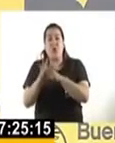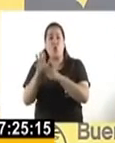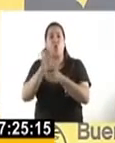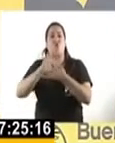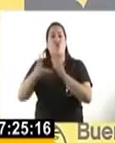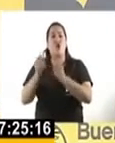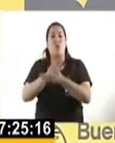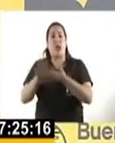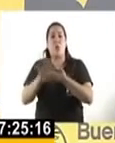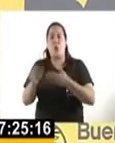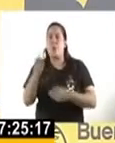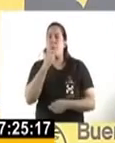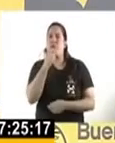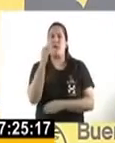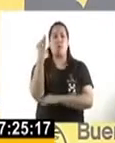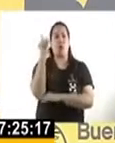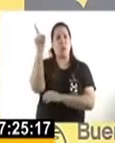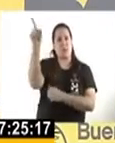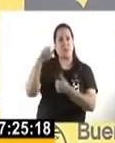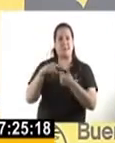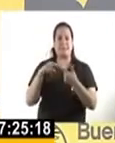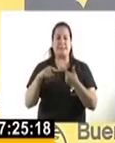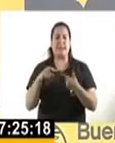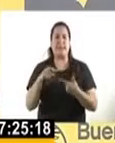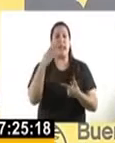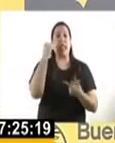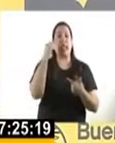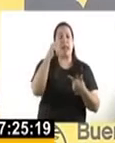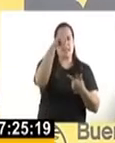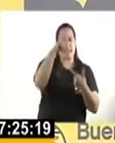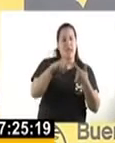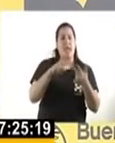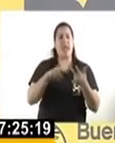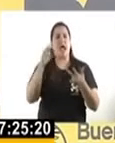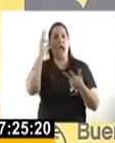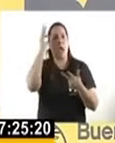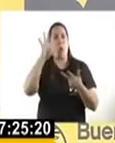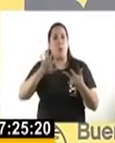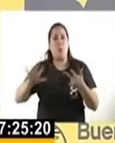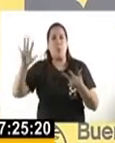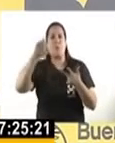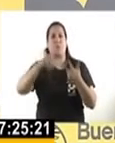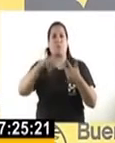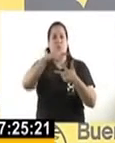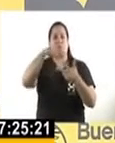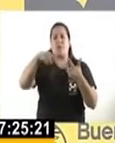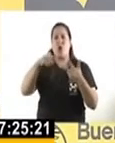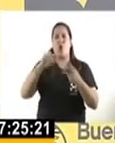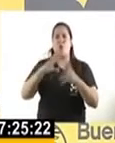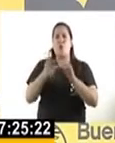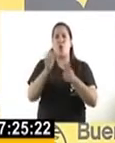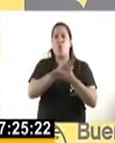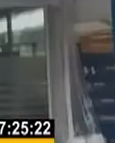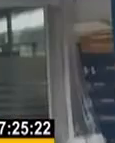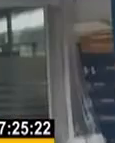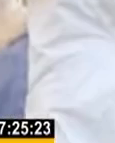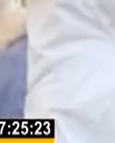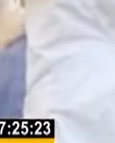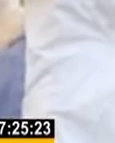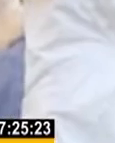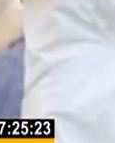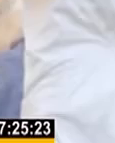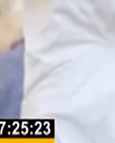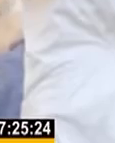sudáfrica la del reino unido todas las cepas que están mostrando un mayor nivel de contagiosidad